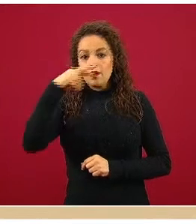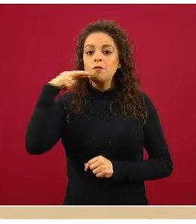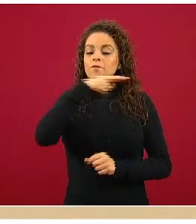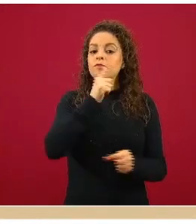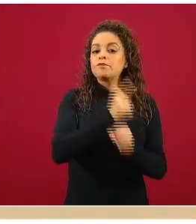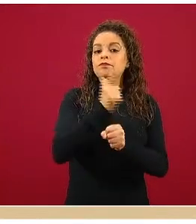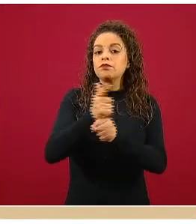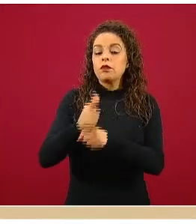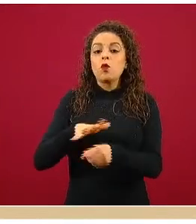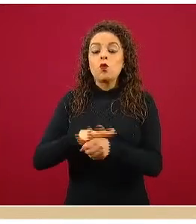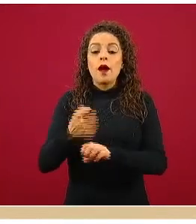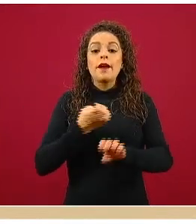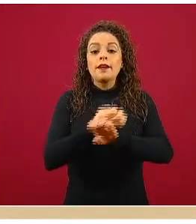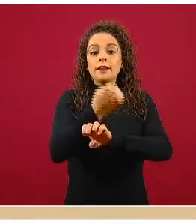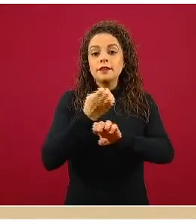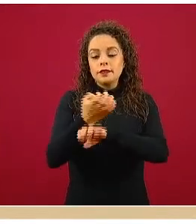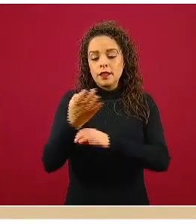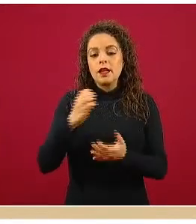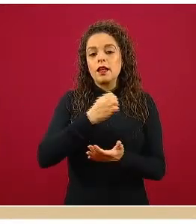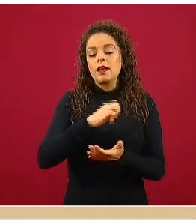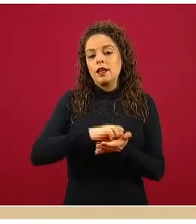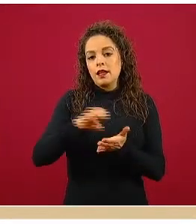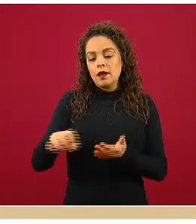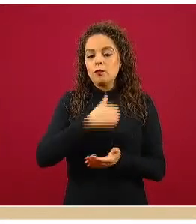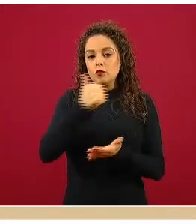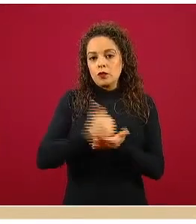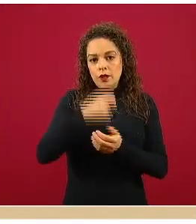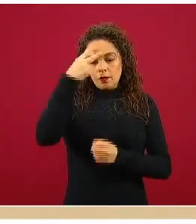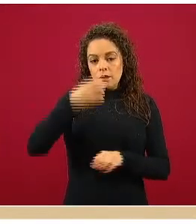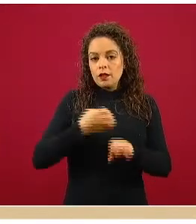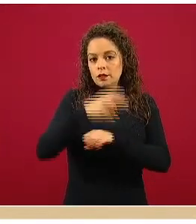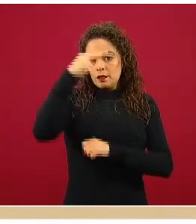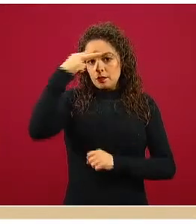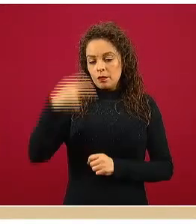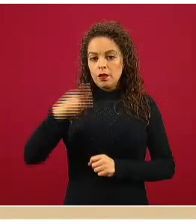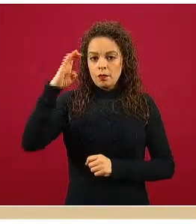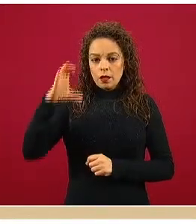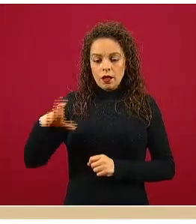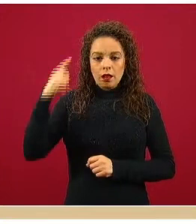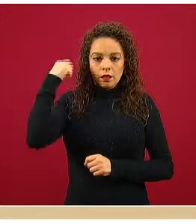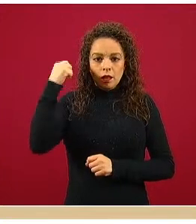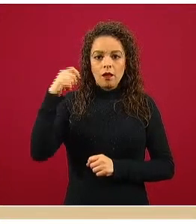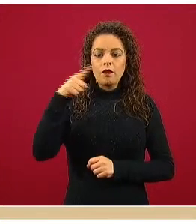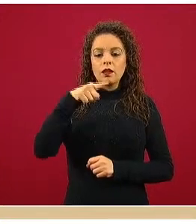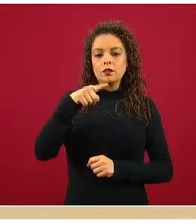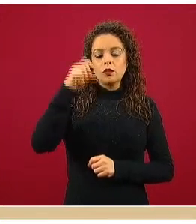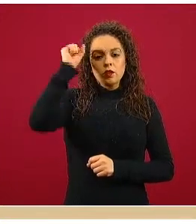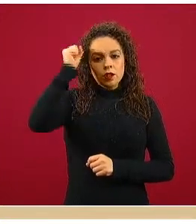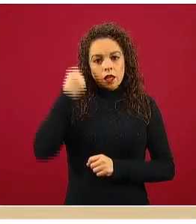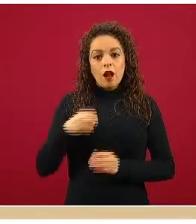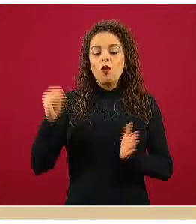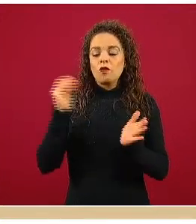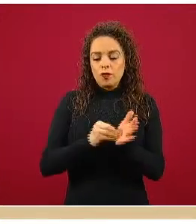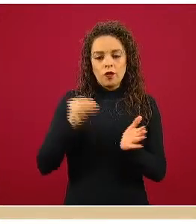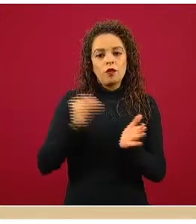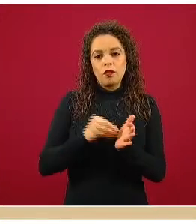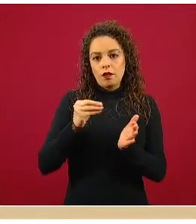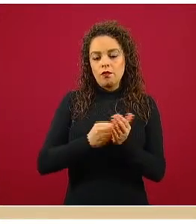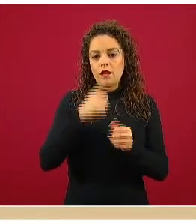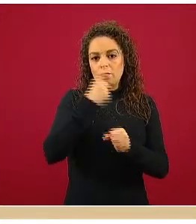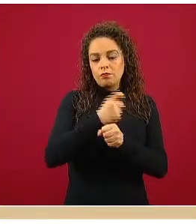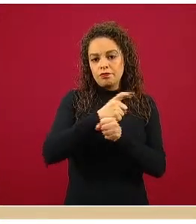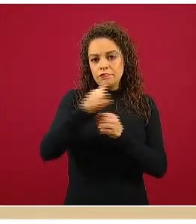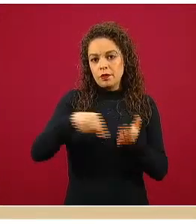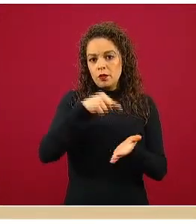las entidades federativas, como la Ciudad de México, el Estado de México, Baja California, Tabasco, Sinaloa, las que se mantienen todavía en los primeros lugares